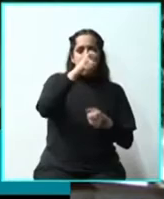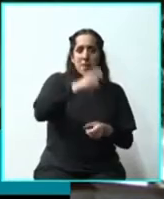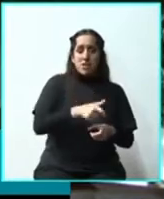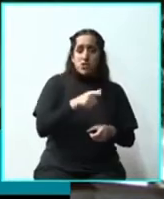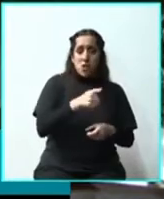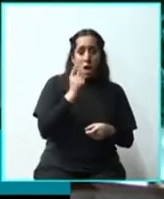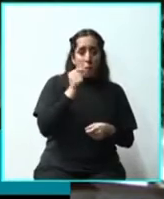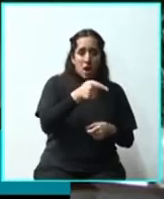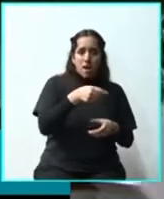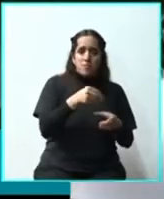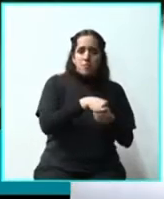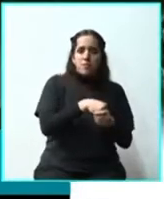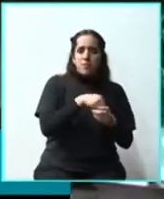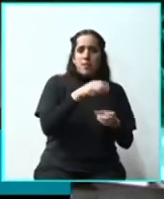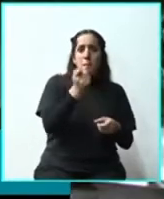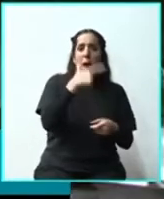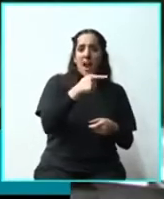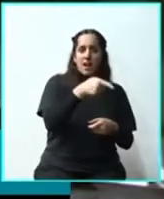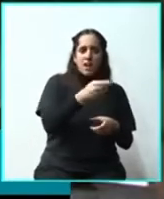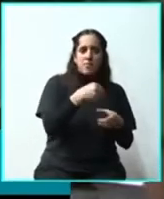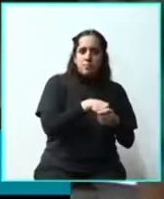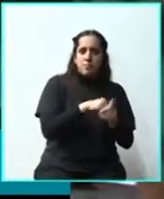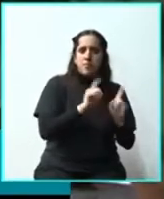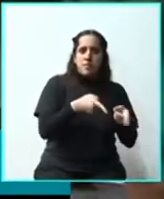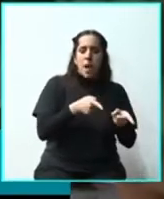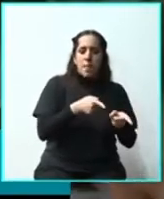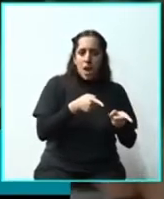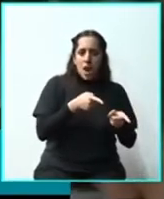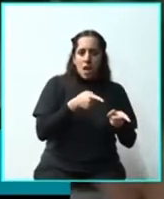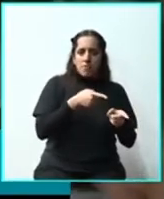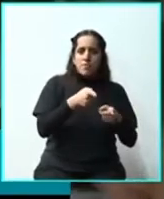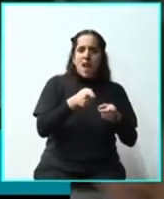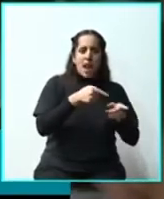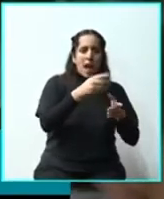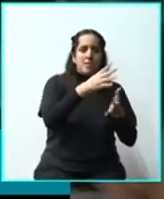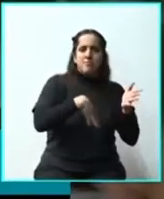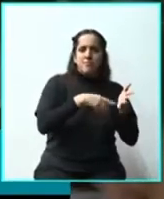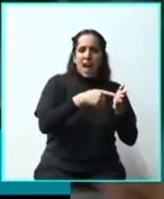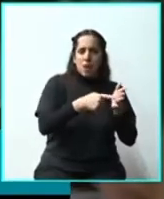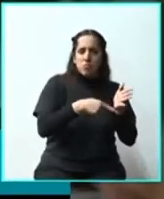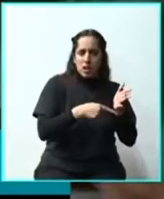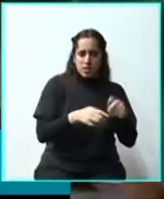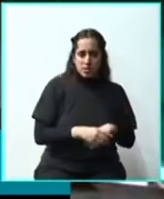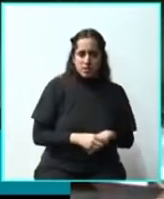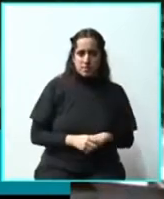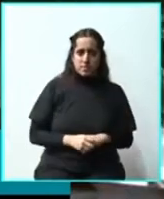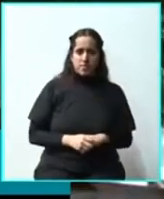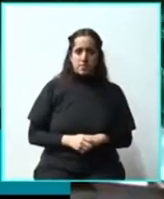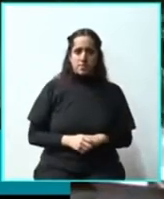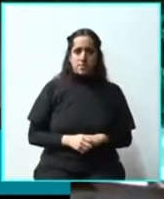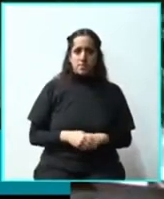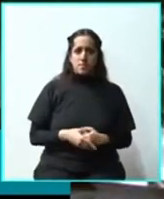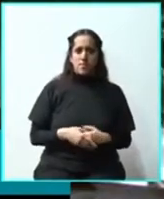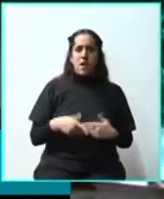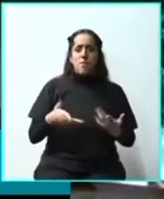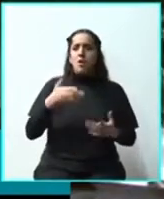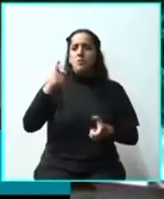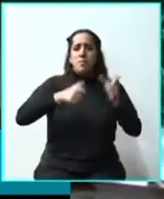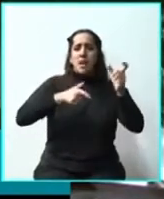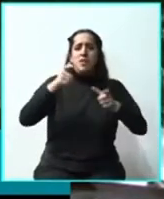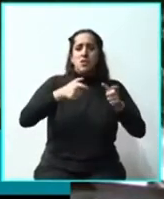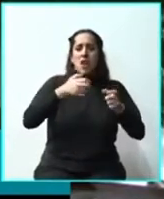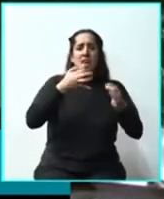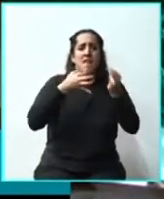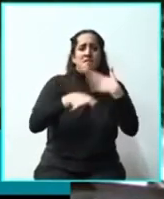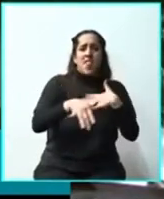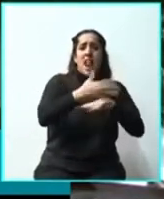mesa judicial del macrismo y manipular abiertamente las causas. Entonces, vendedores ambulantes,